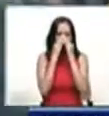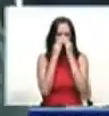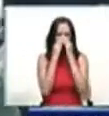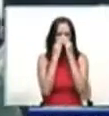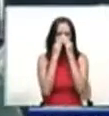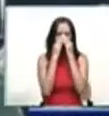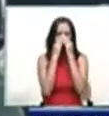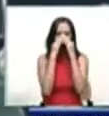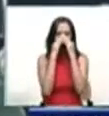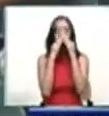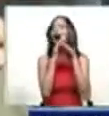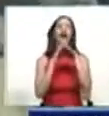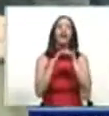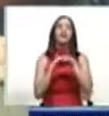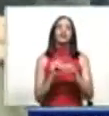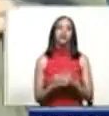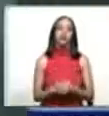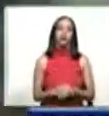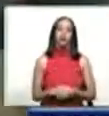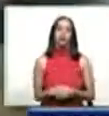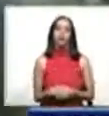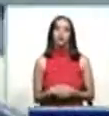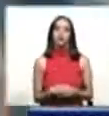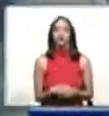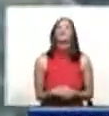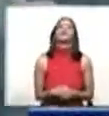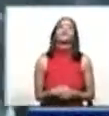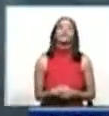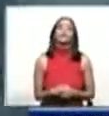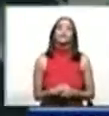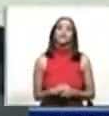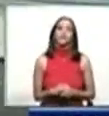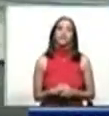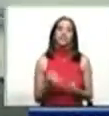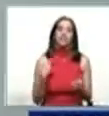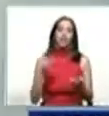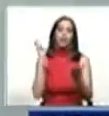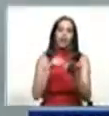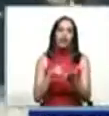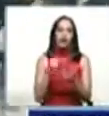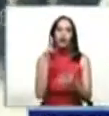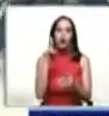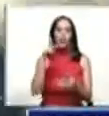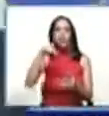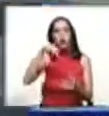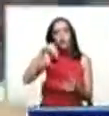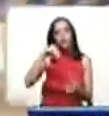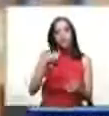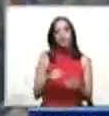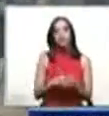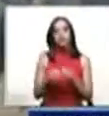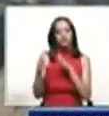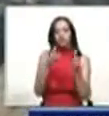un patrullaje aleatorio. El pie de fuerza, vamos a llegar hasta los 2.000 hombres y medios aéreos, fluviales